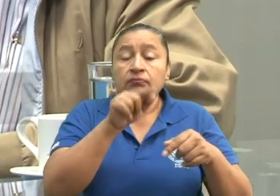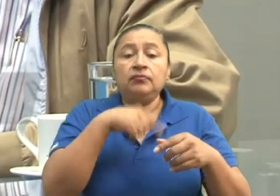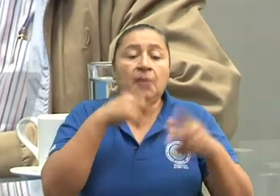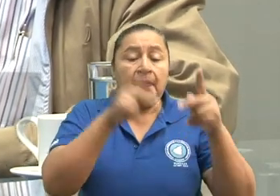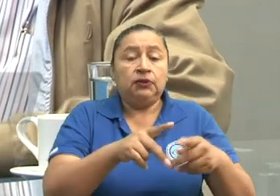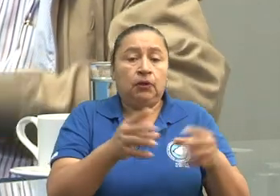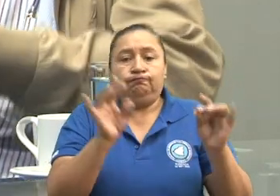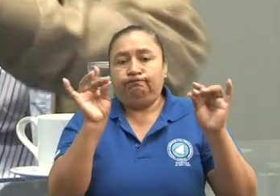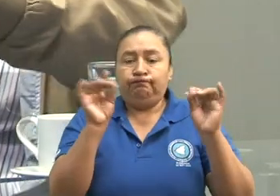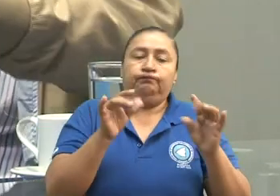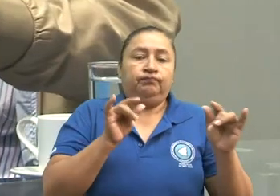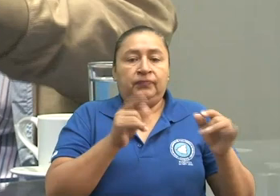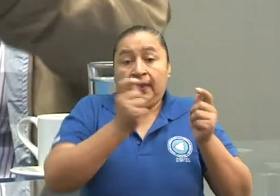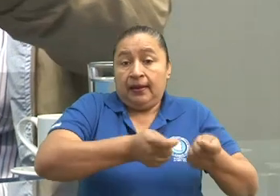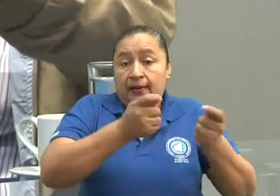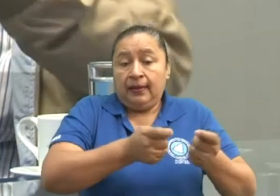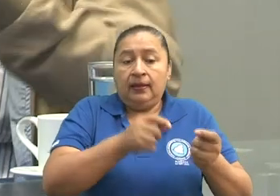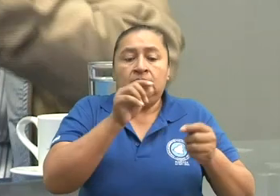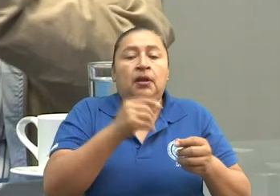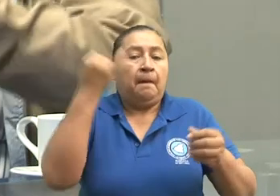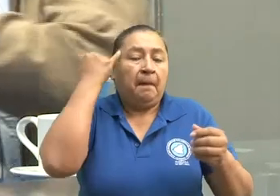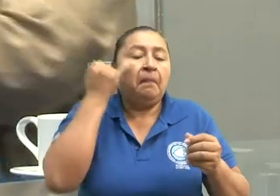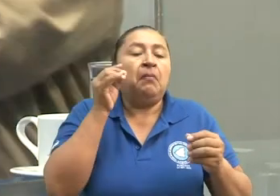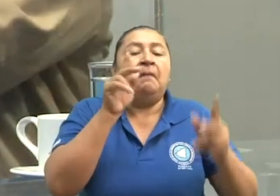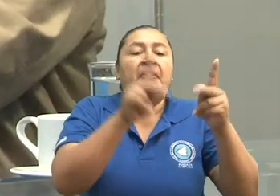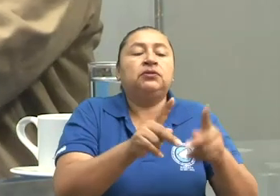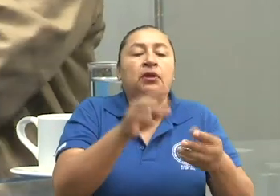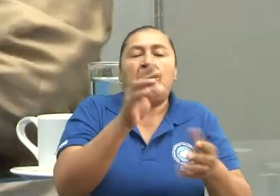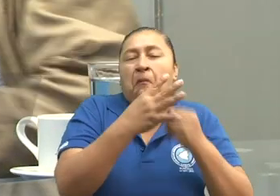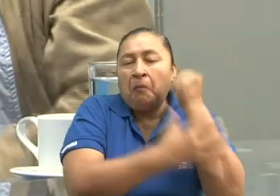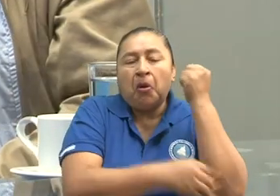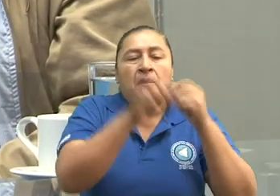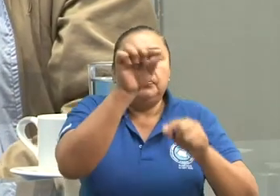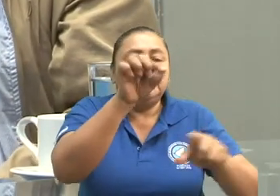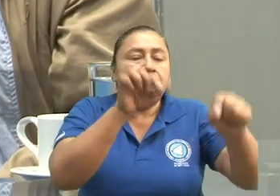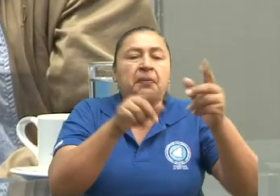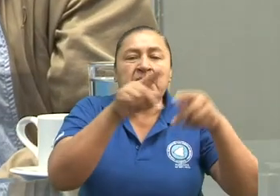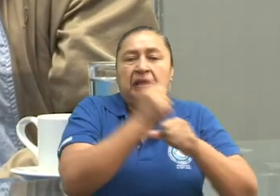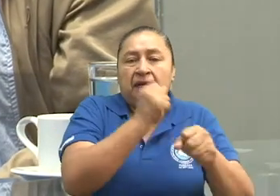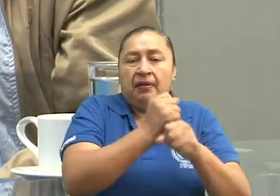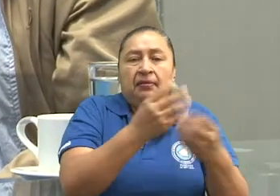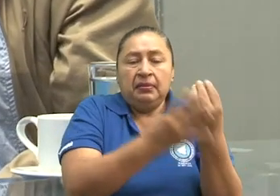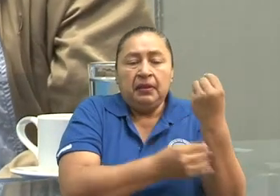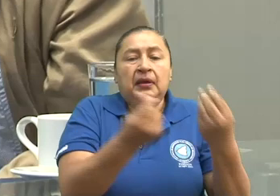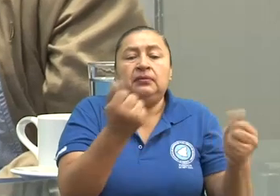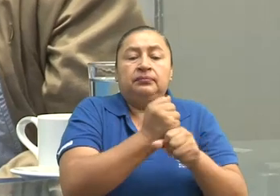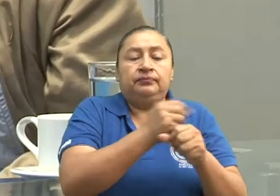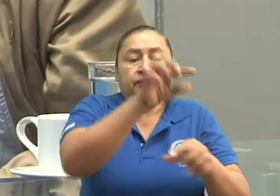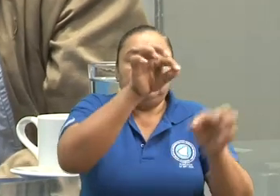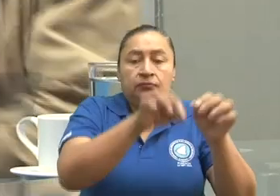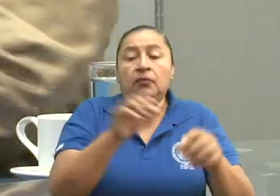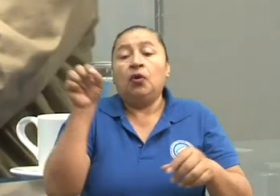Granada, organizaron su ejército de peones, de campesinos. Igualmente los democráticos